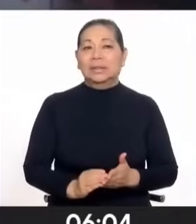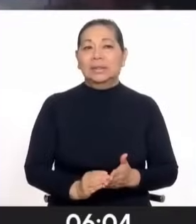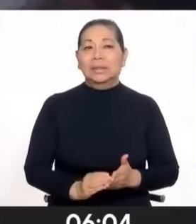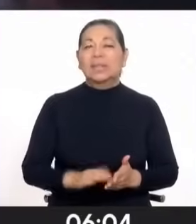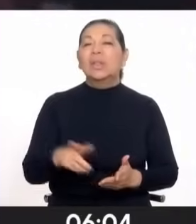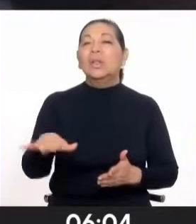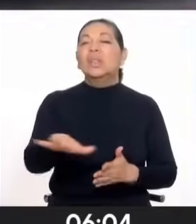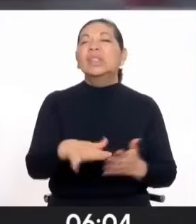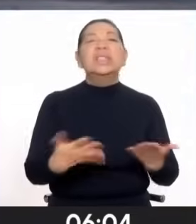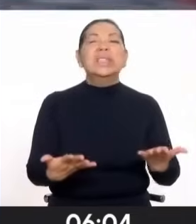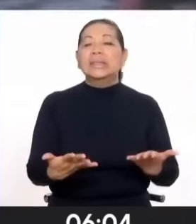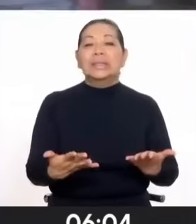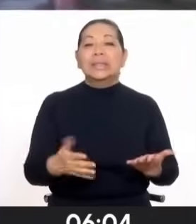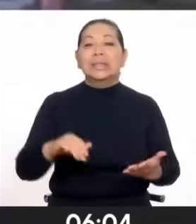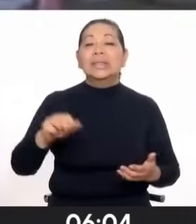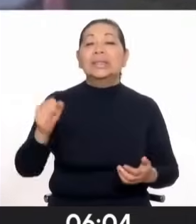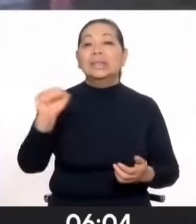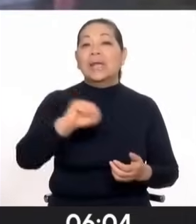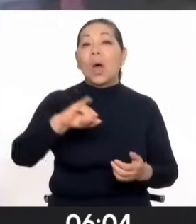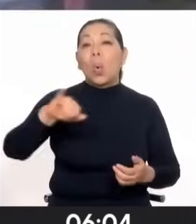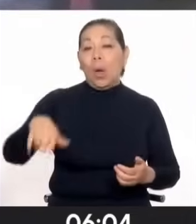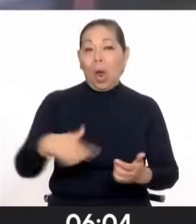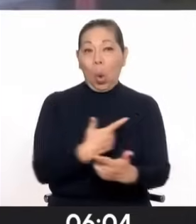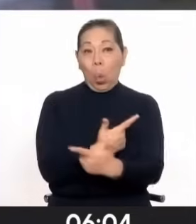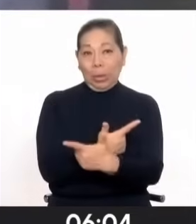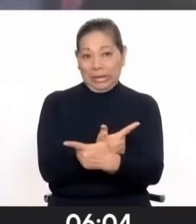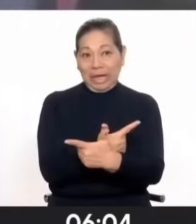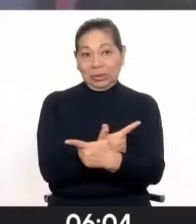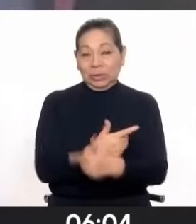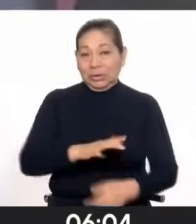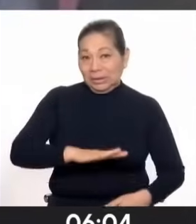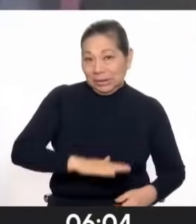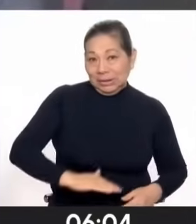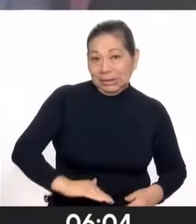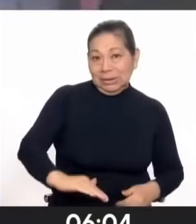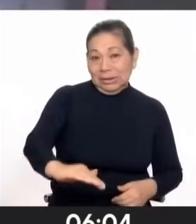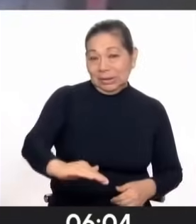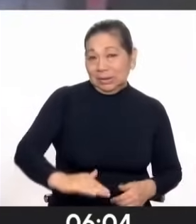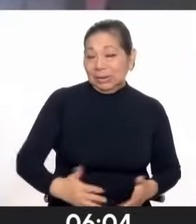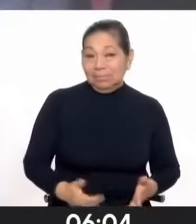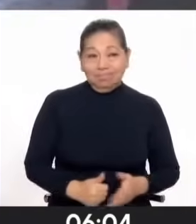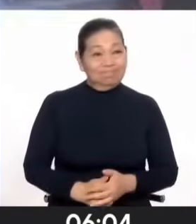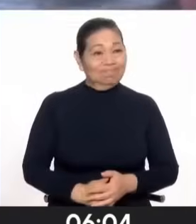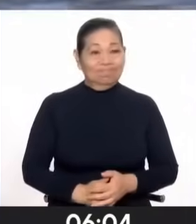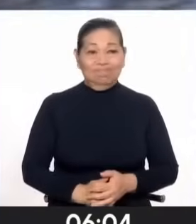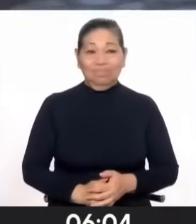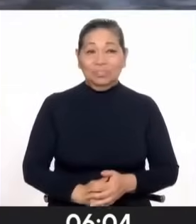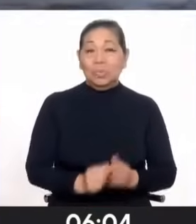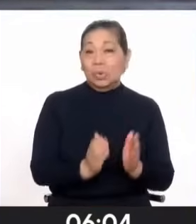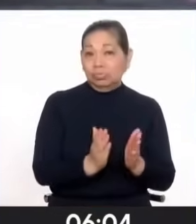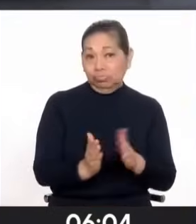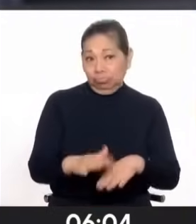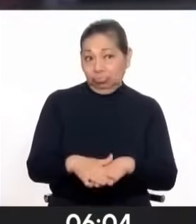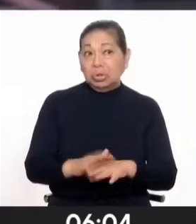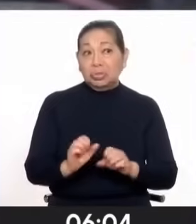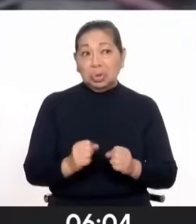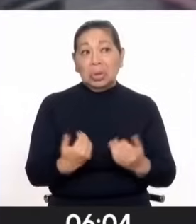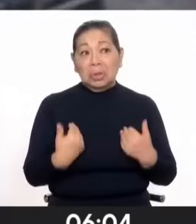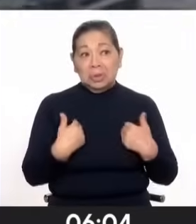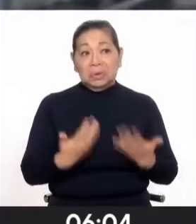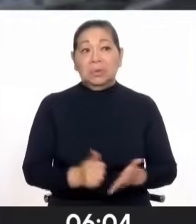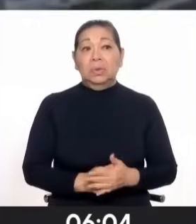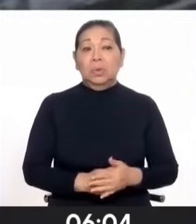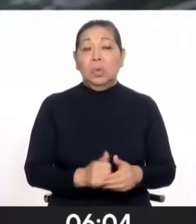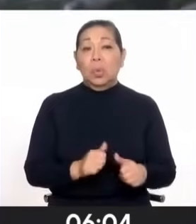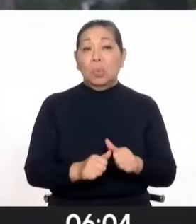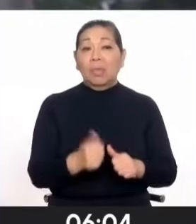del Lurigancho. Incluso han estado ellos en cierta forma organizados, porque tienen allá, este es el